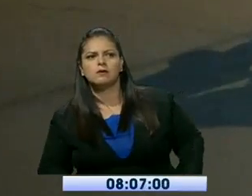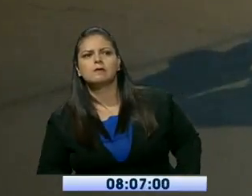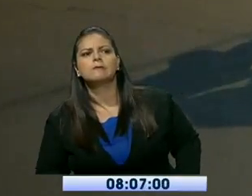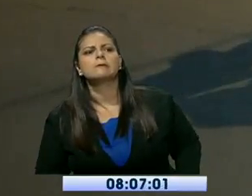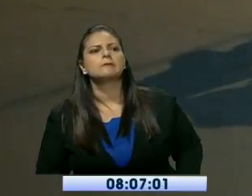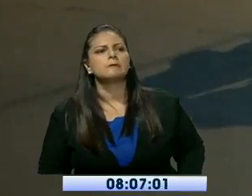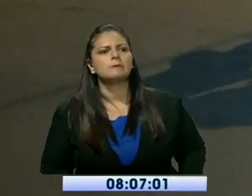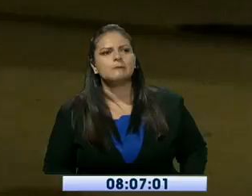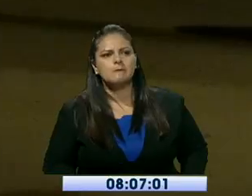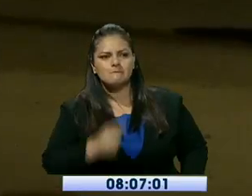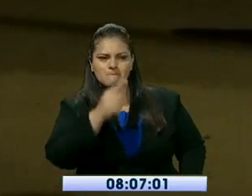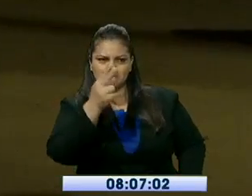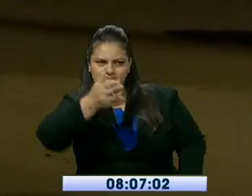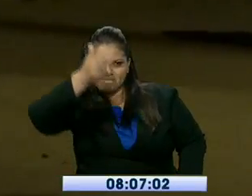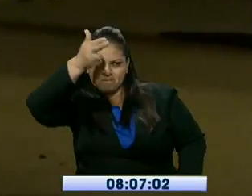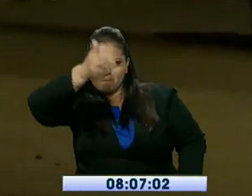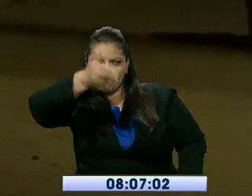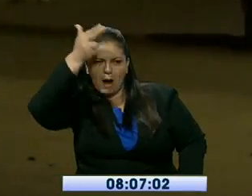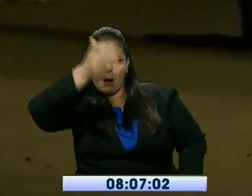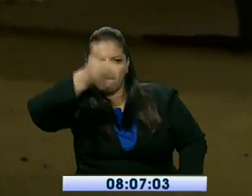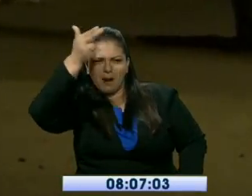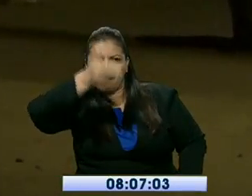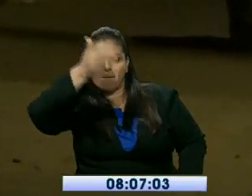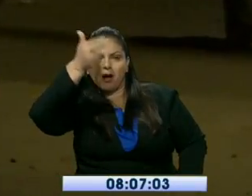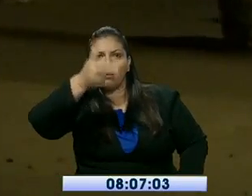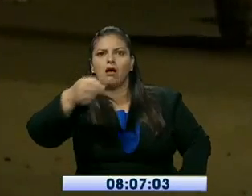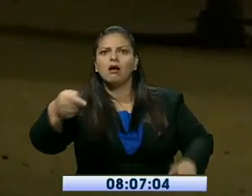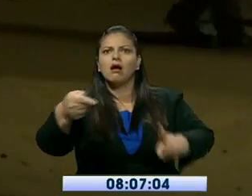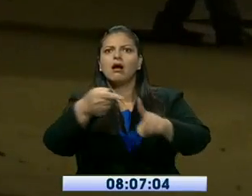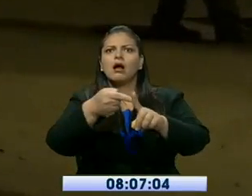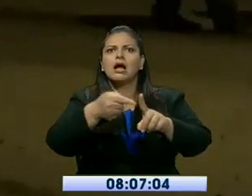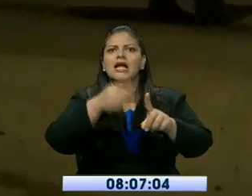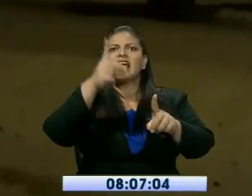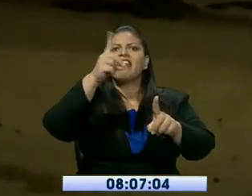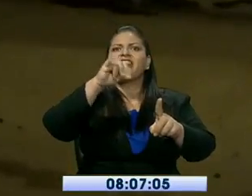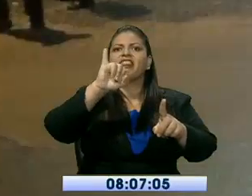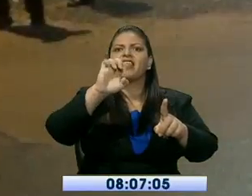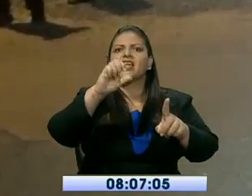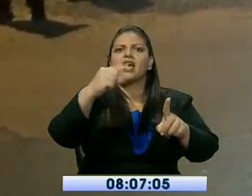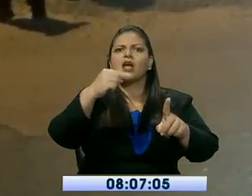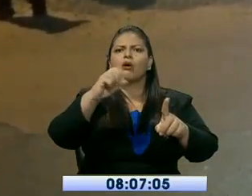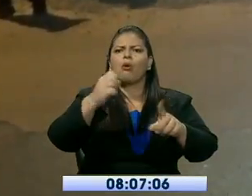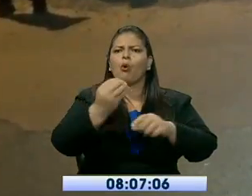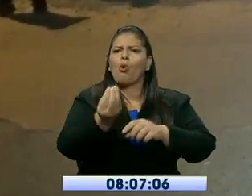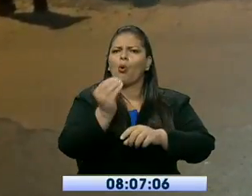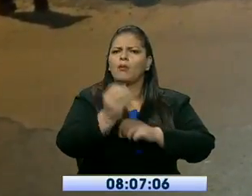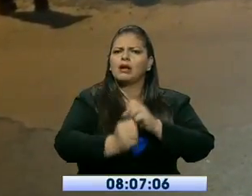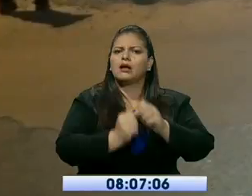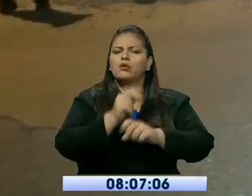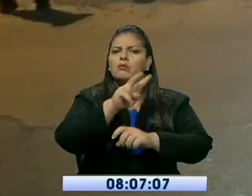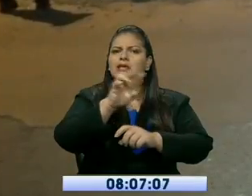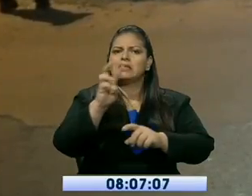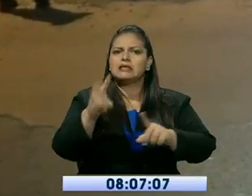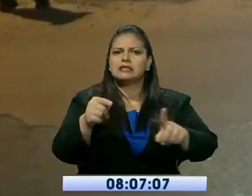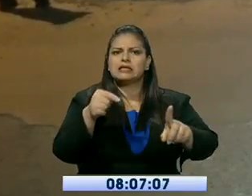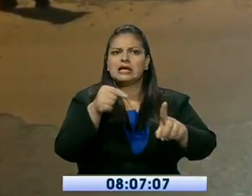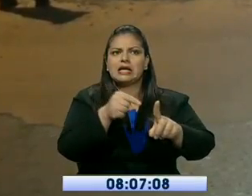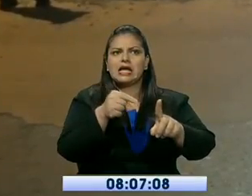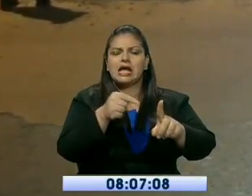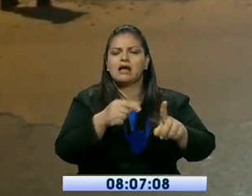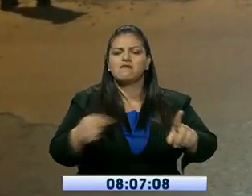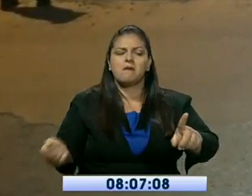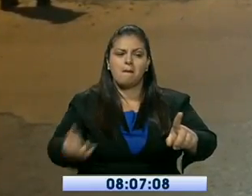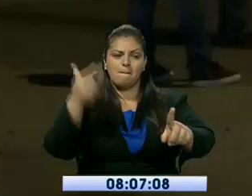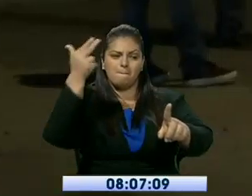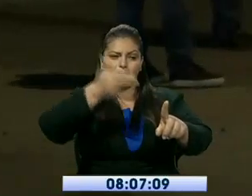Sicarios a bordo de un vehículo asesinaron a bala a Juan Diego Alcíbar, de 26 años de edad. La víctima fue atacada cuando estacionaba su vehículo en el portal